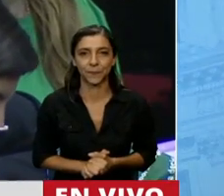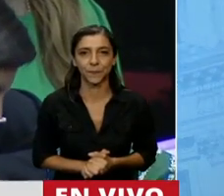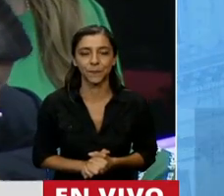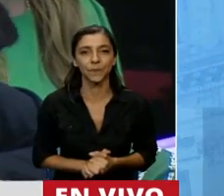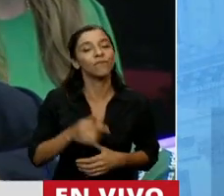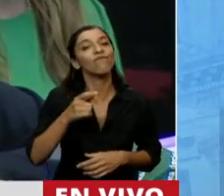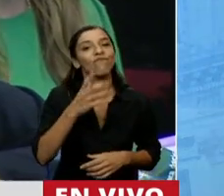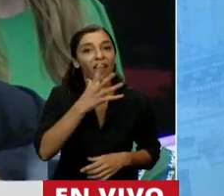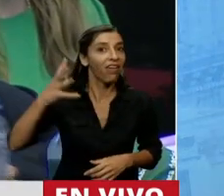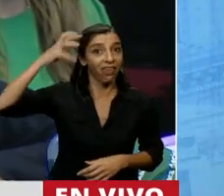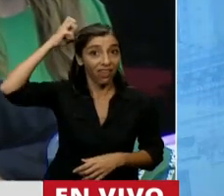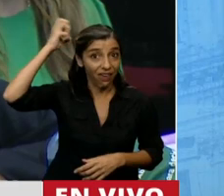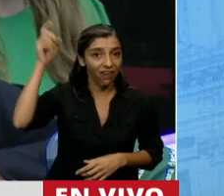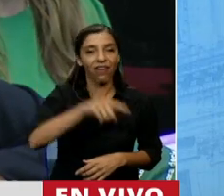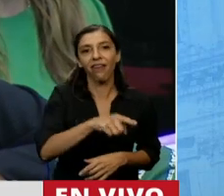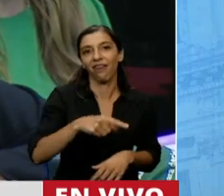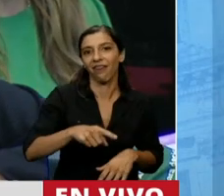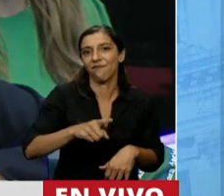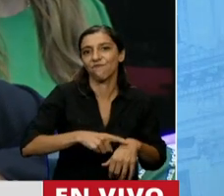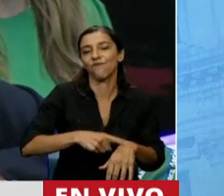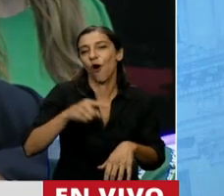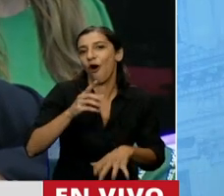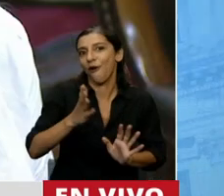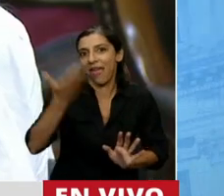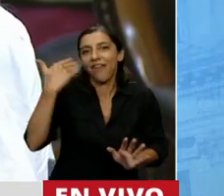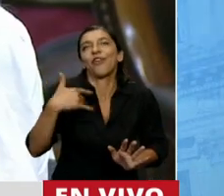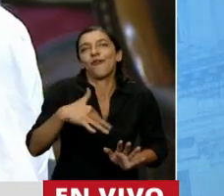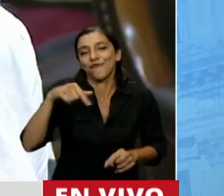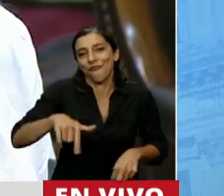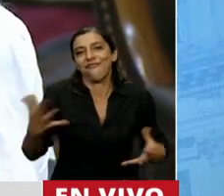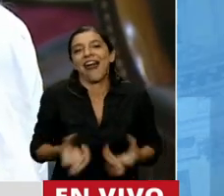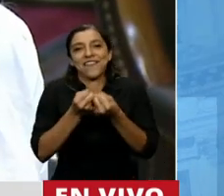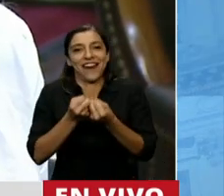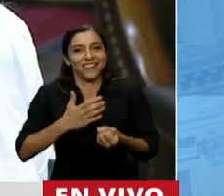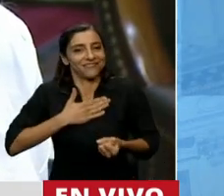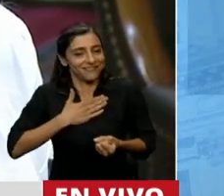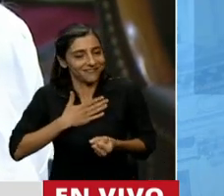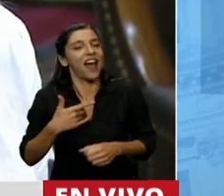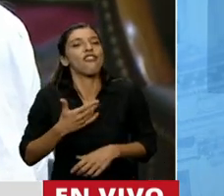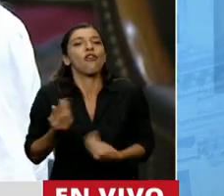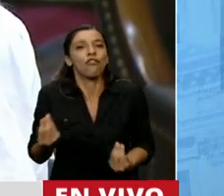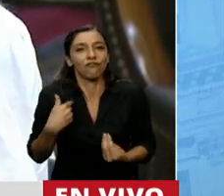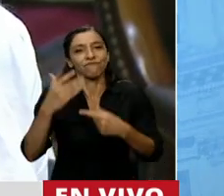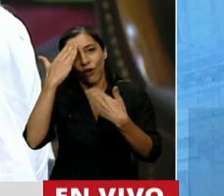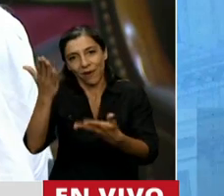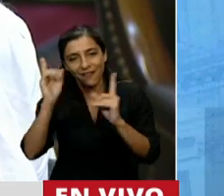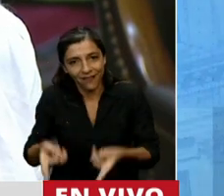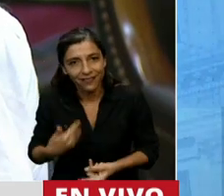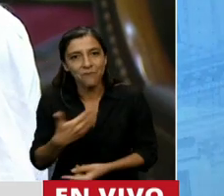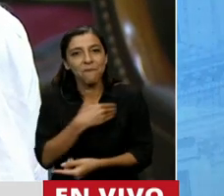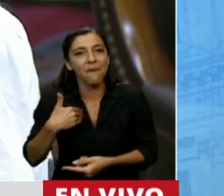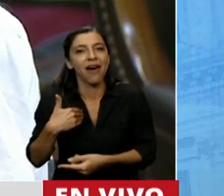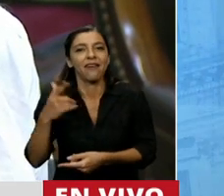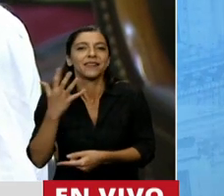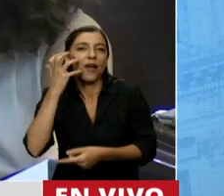en este aniversario por los derechos humanos, recordando a las madres y las abuelas, en este aniversario por